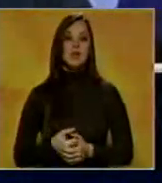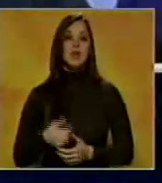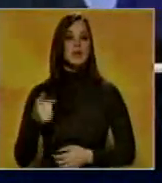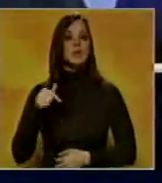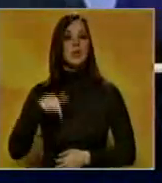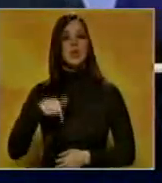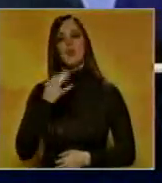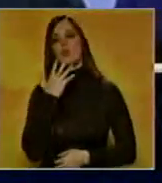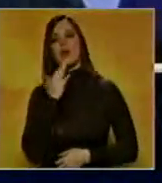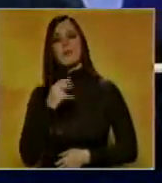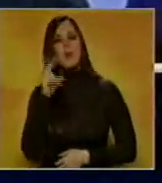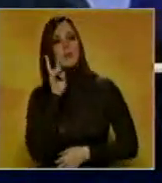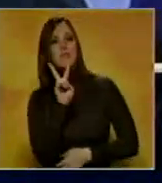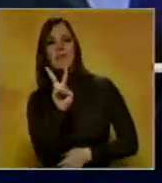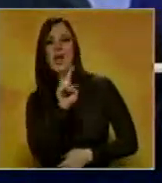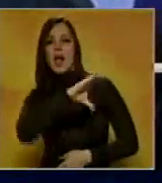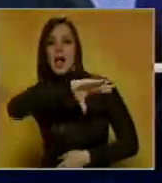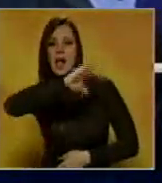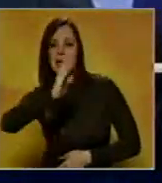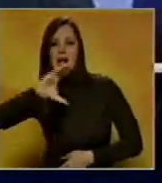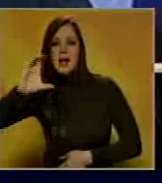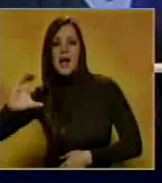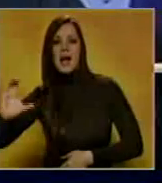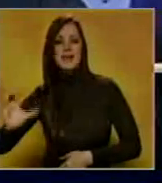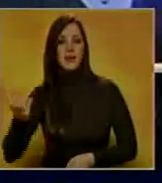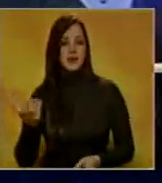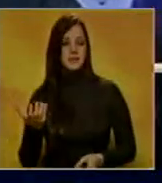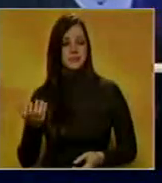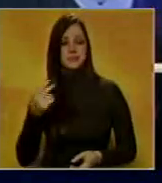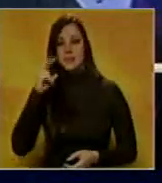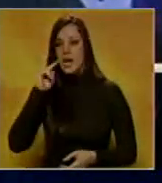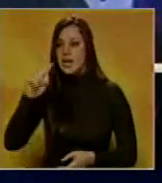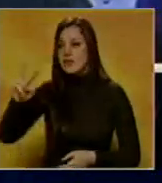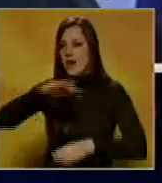hoy y cómo está el Mediterráneo,